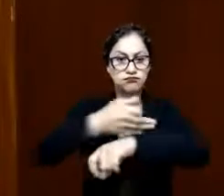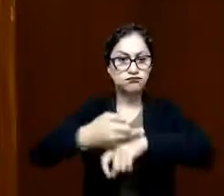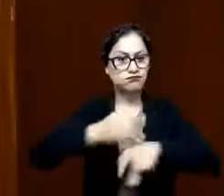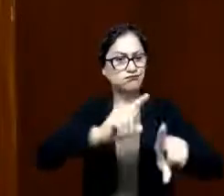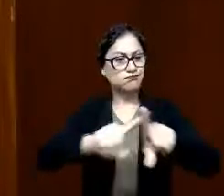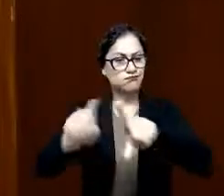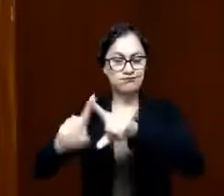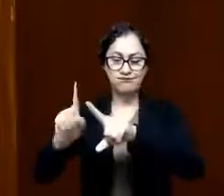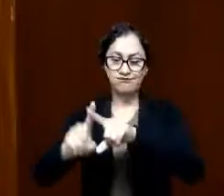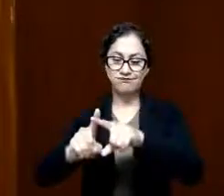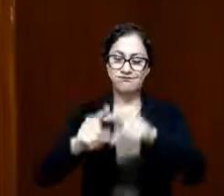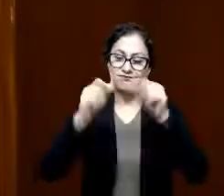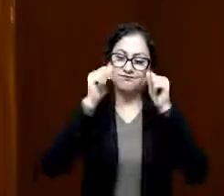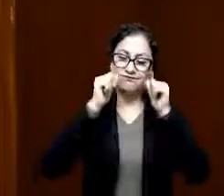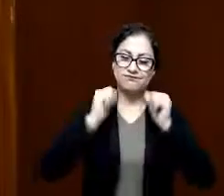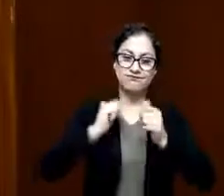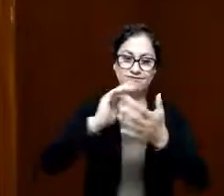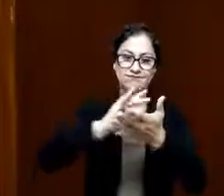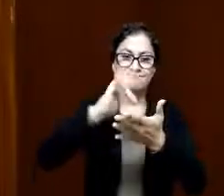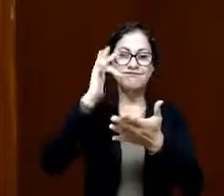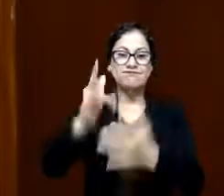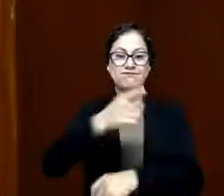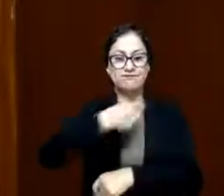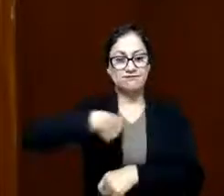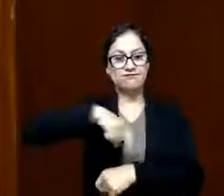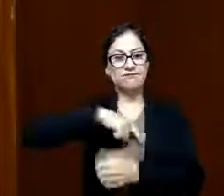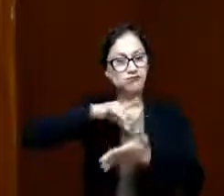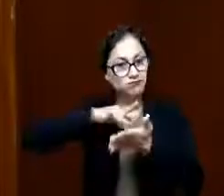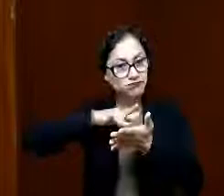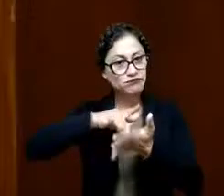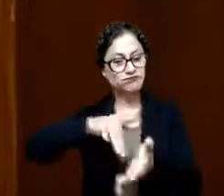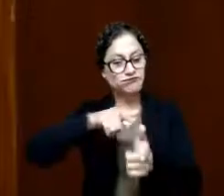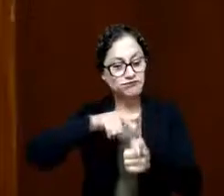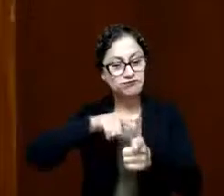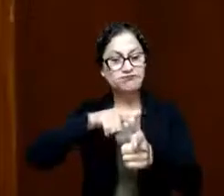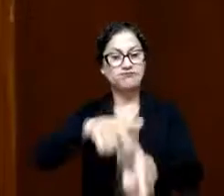Muchísimas gracias y seguimos diciendo que amor es amor.